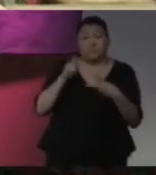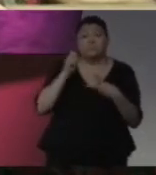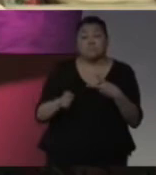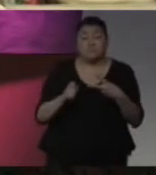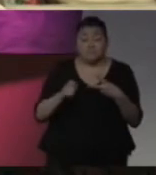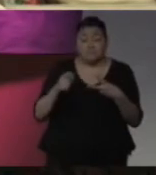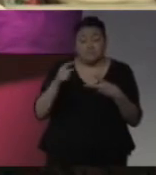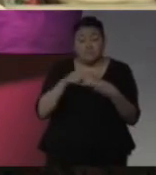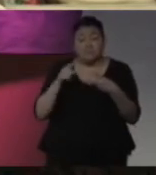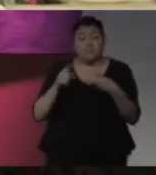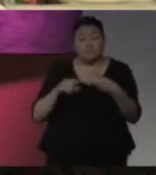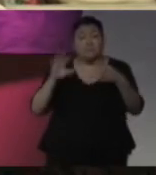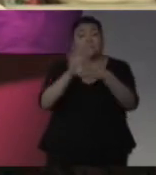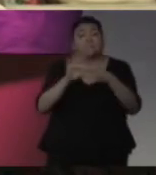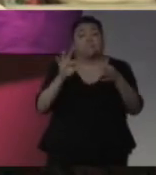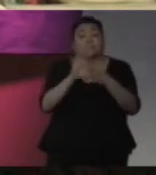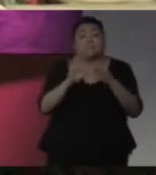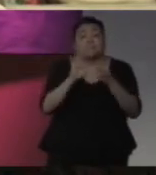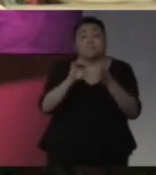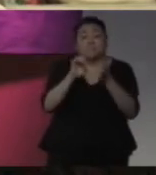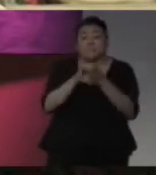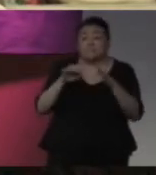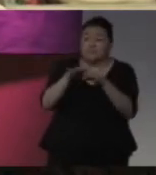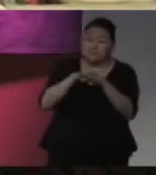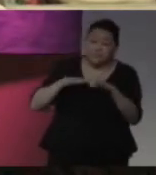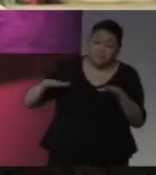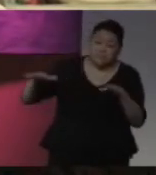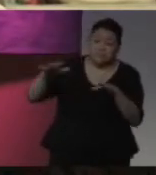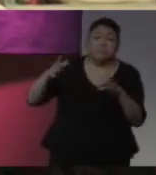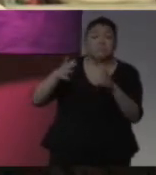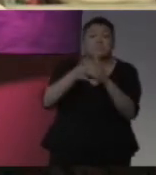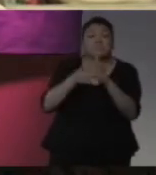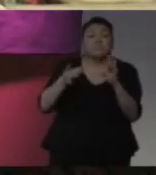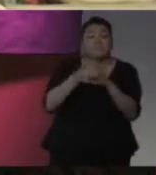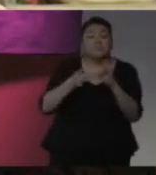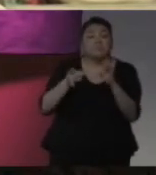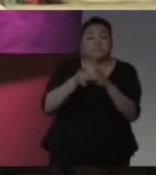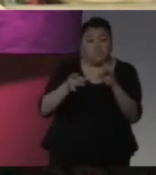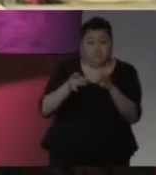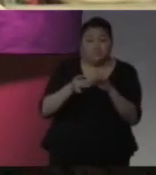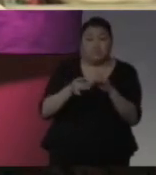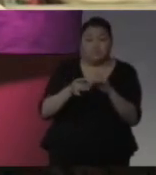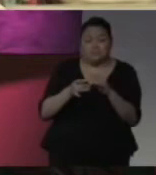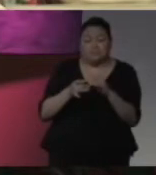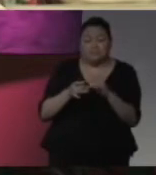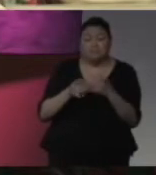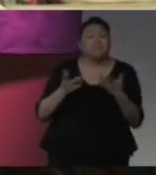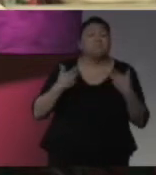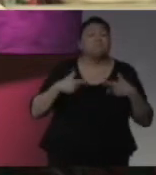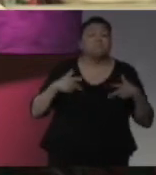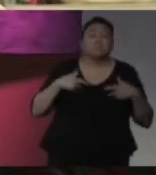y reflejan conceptos fundamentales en la concepción y las